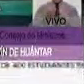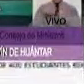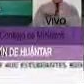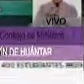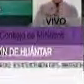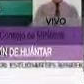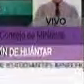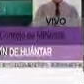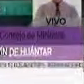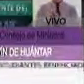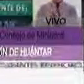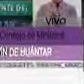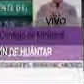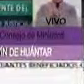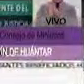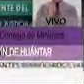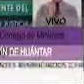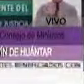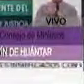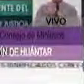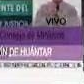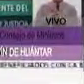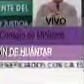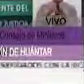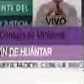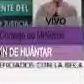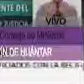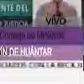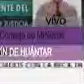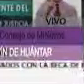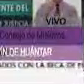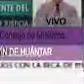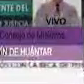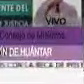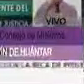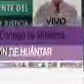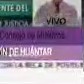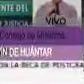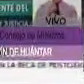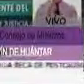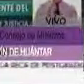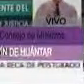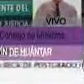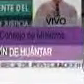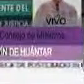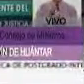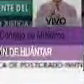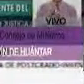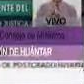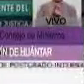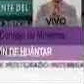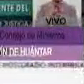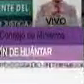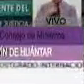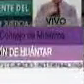dentro de la legalidad? Porque en el Congreso ya algunos evalúan una acusación inconstitucional contra ustedes.